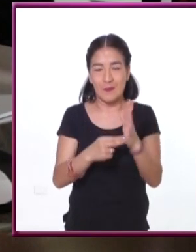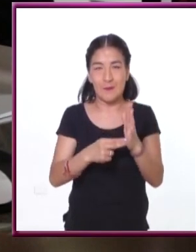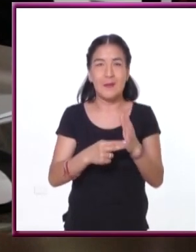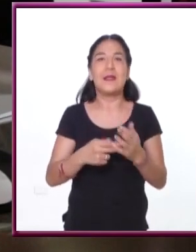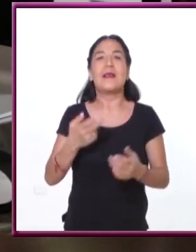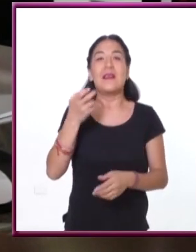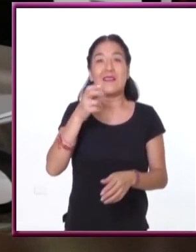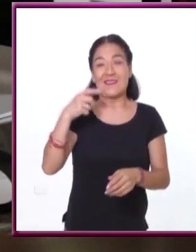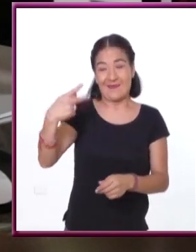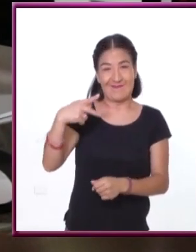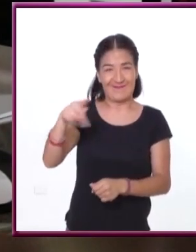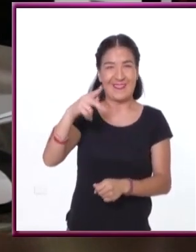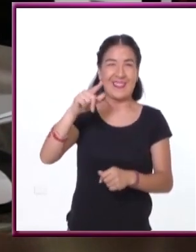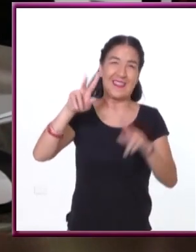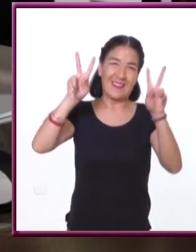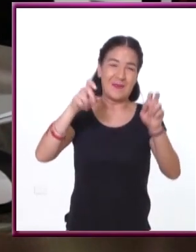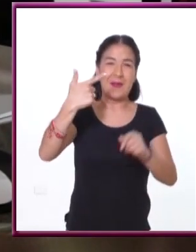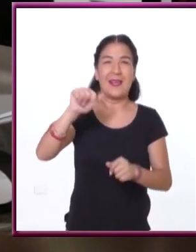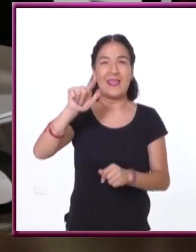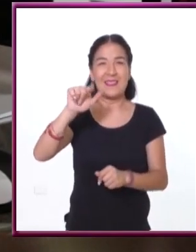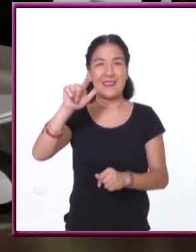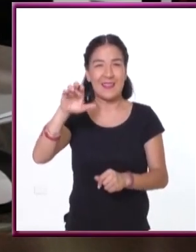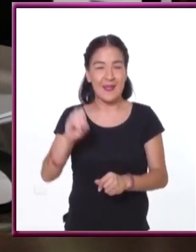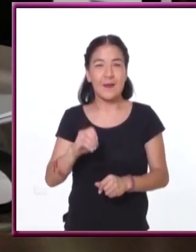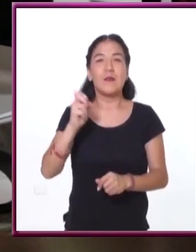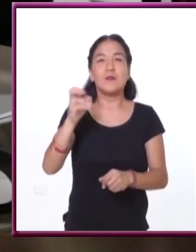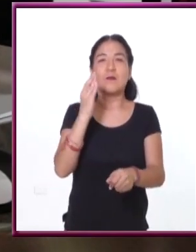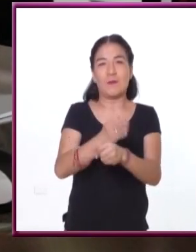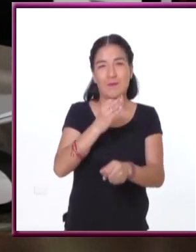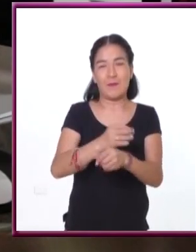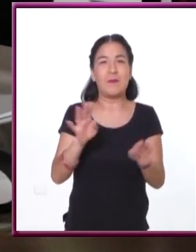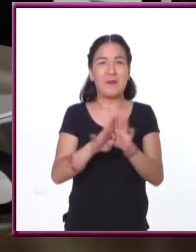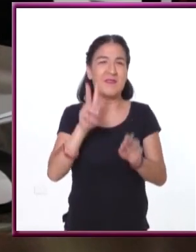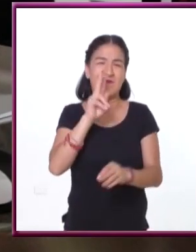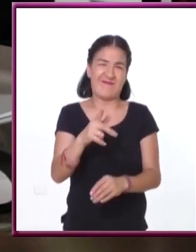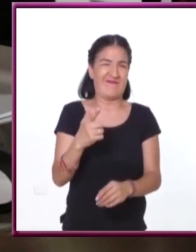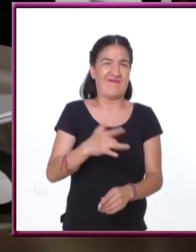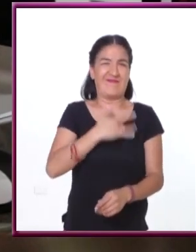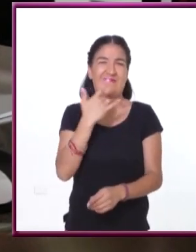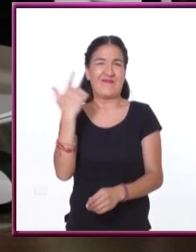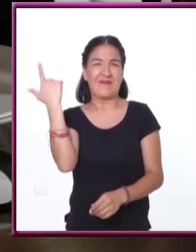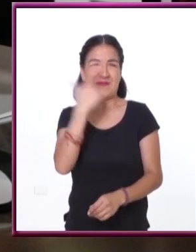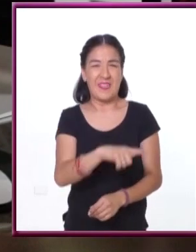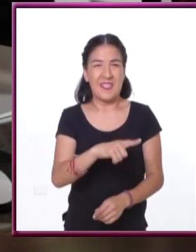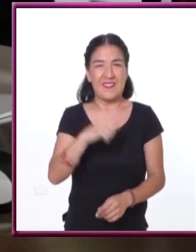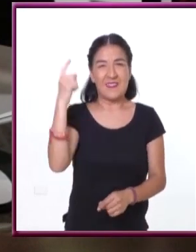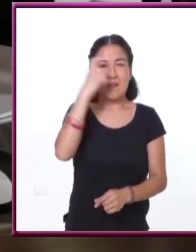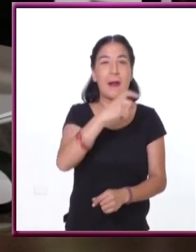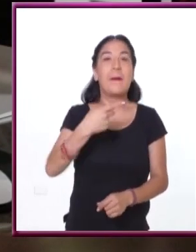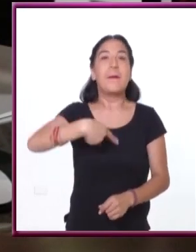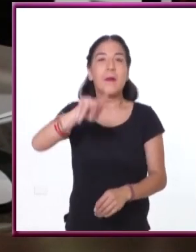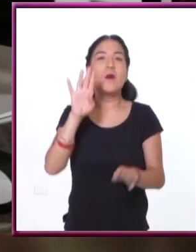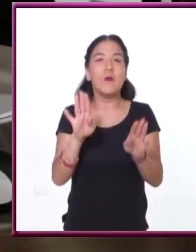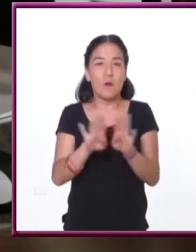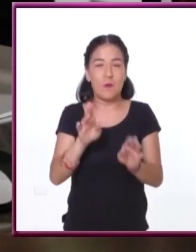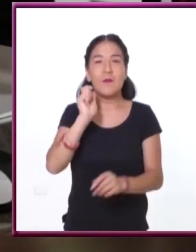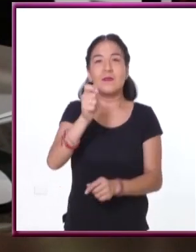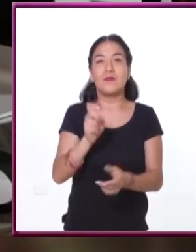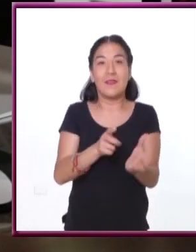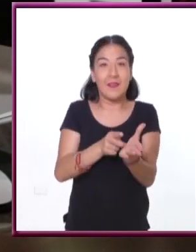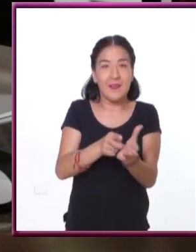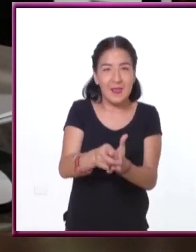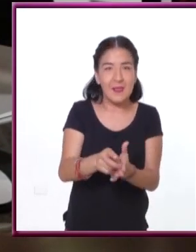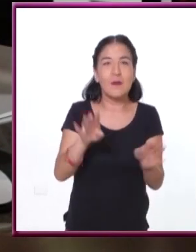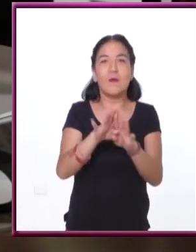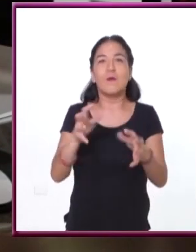Más allá del tema de Galileo, y insisto que hoy en día nos parece esto aterrador, lo que hace el derecho,